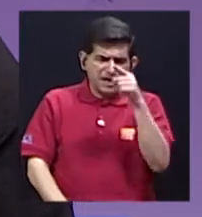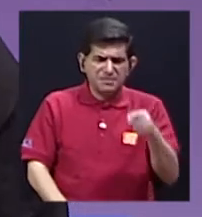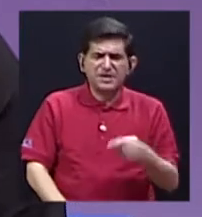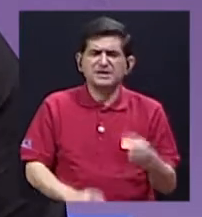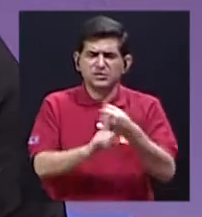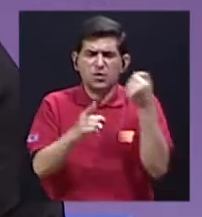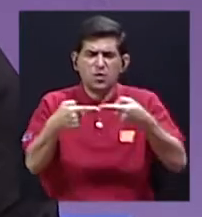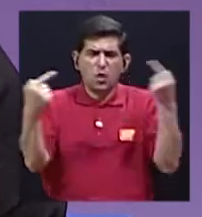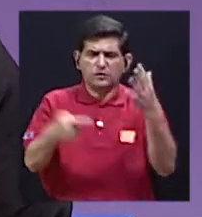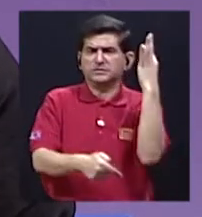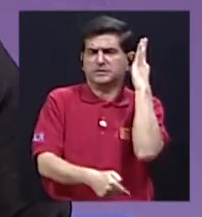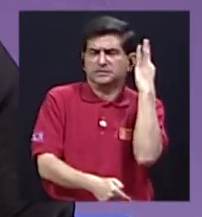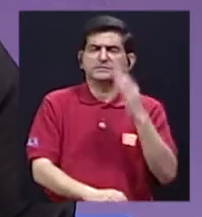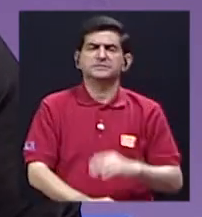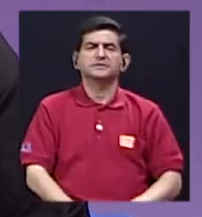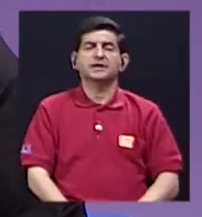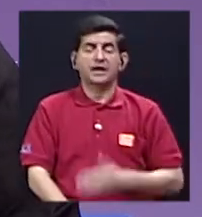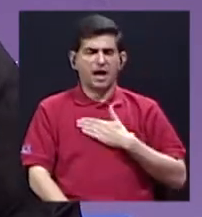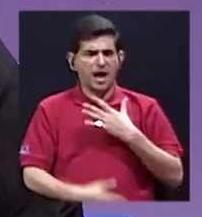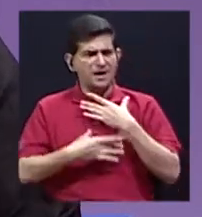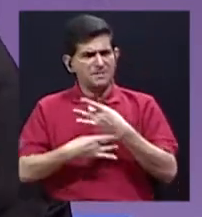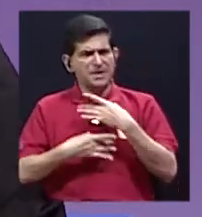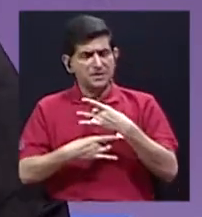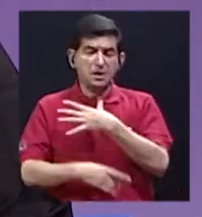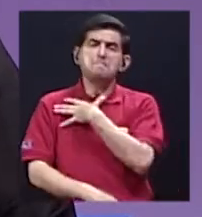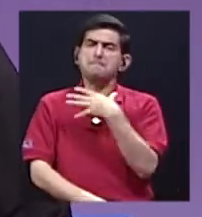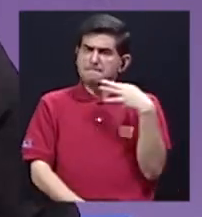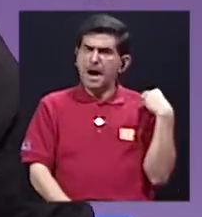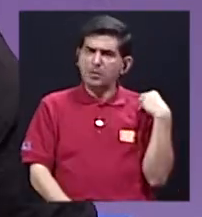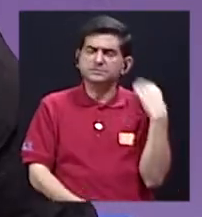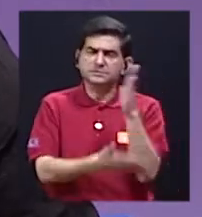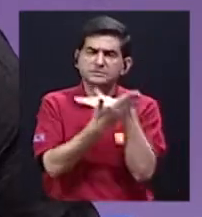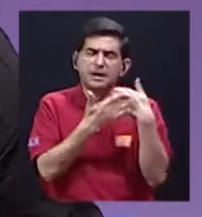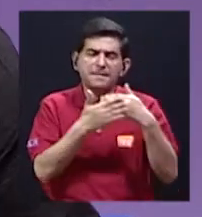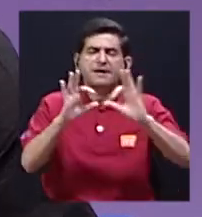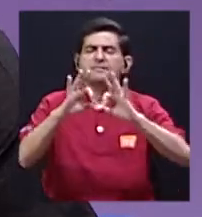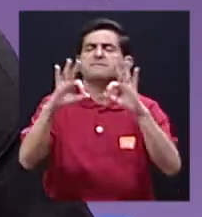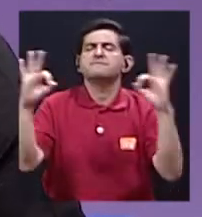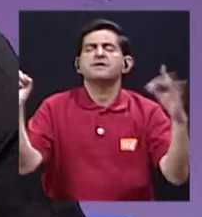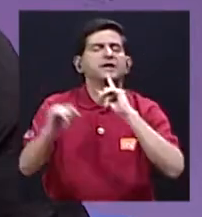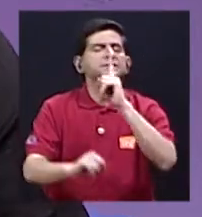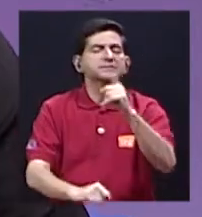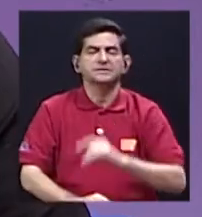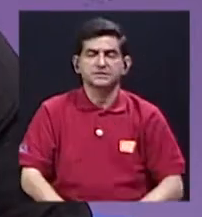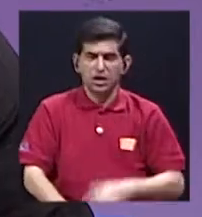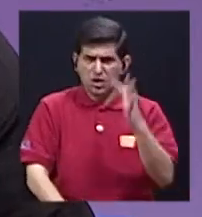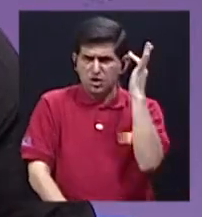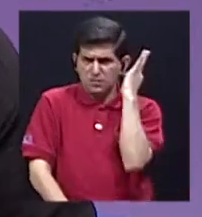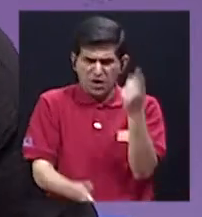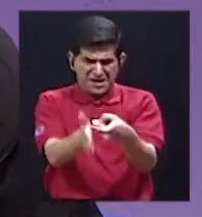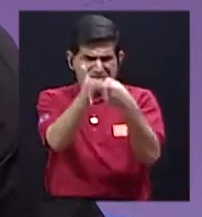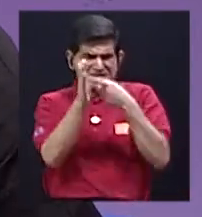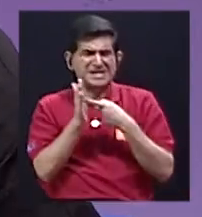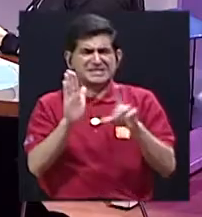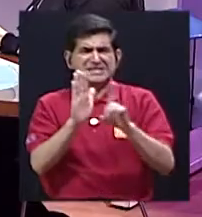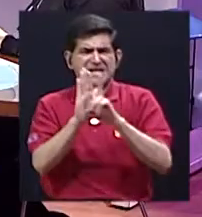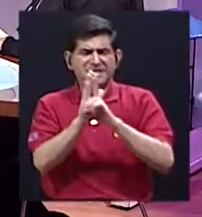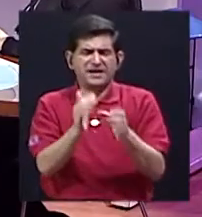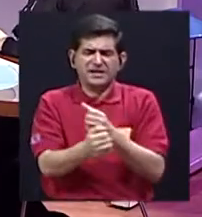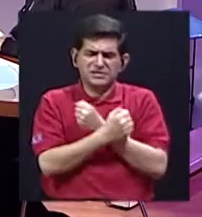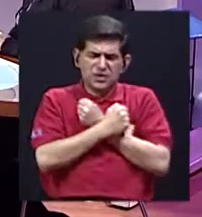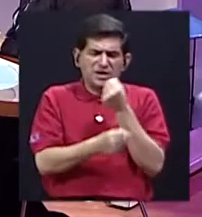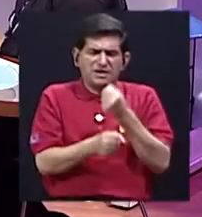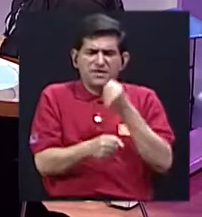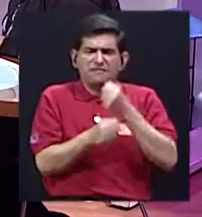las mujeres y me llama la atención o me gusta parte del lema que tiene que dice las mujeres exigimos el derecho a amar